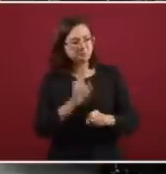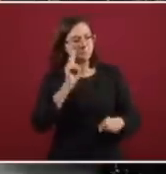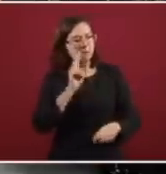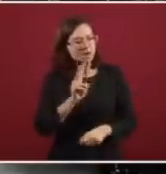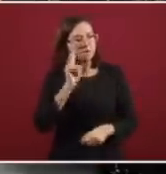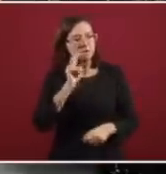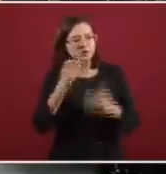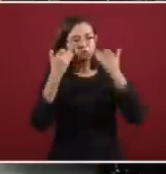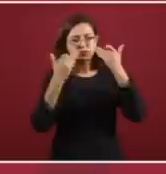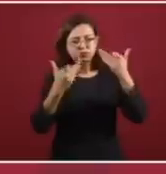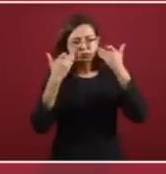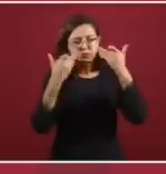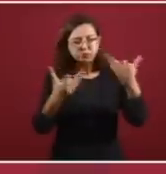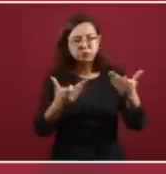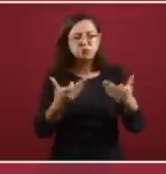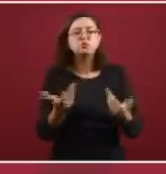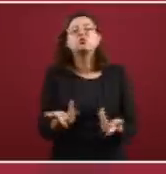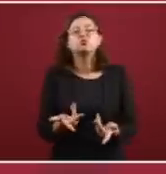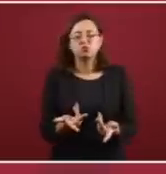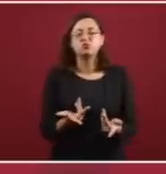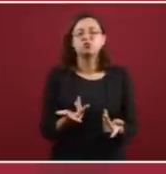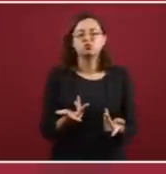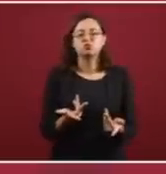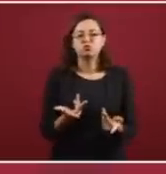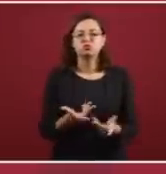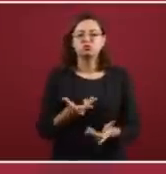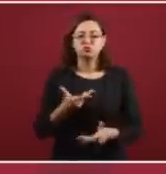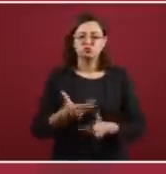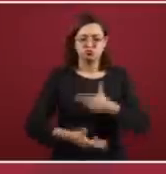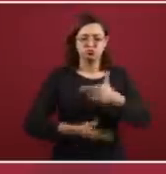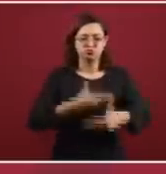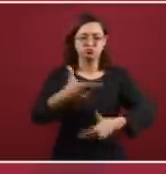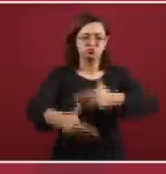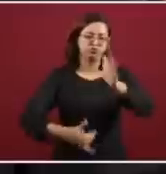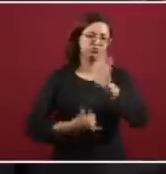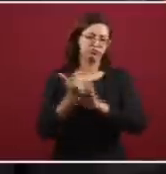observando, constatando cómo se van a ir